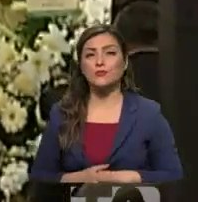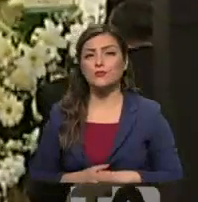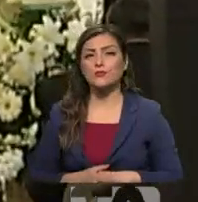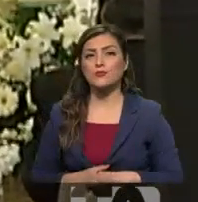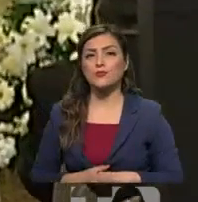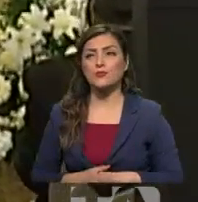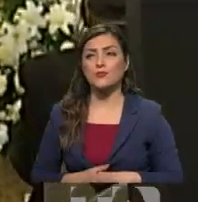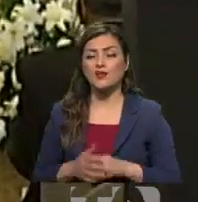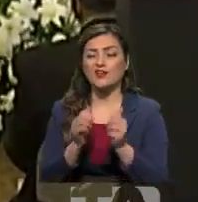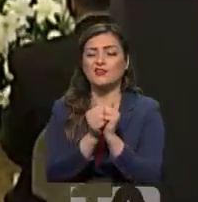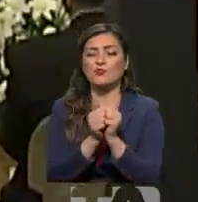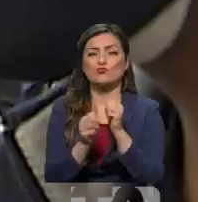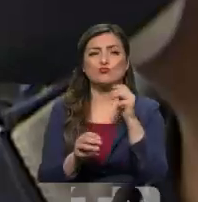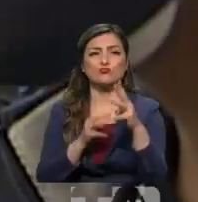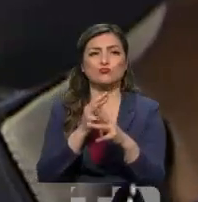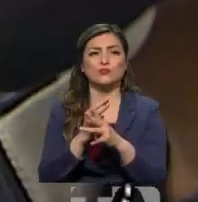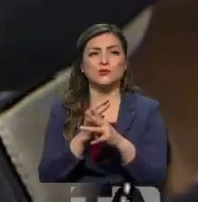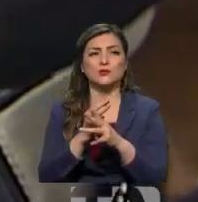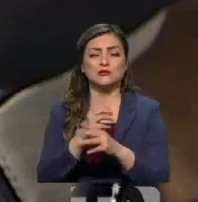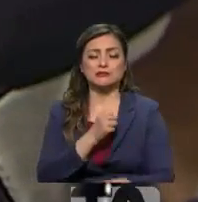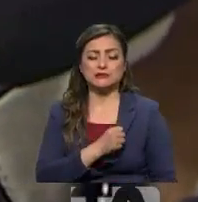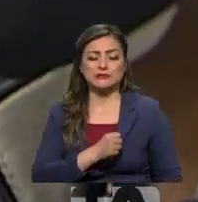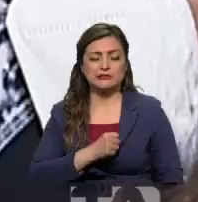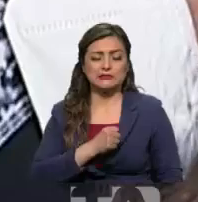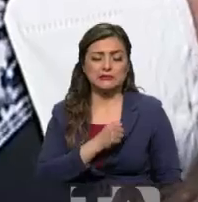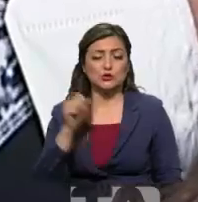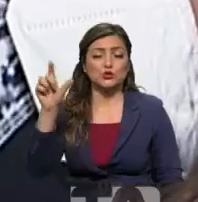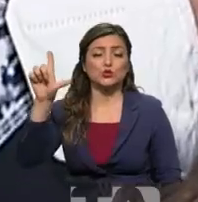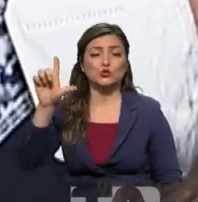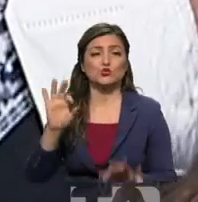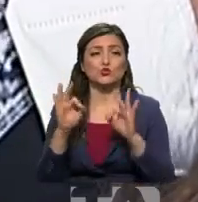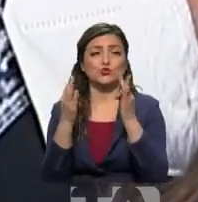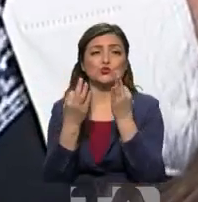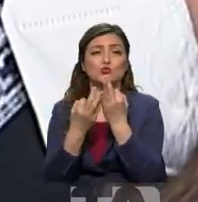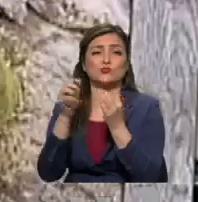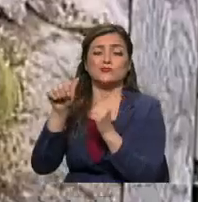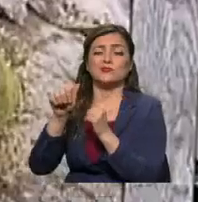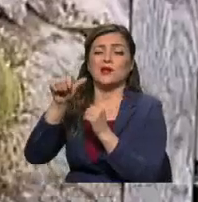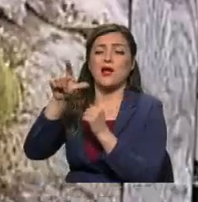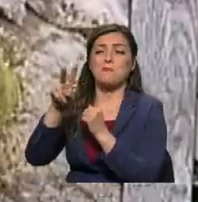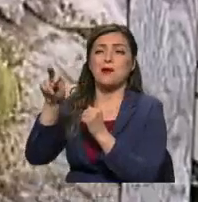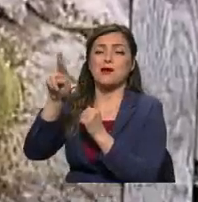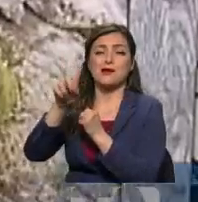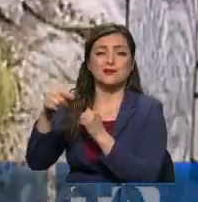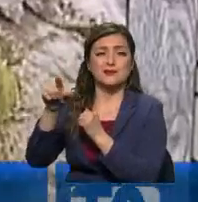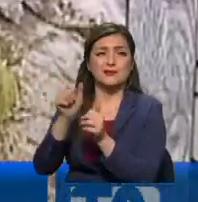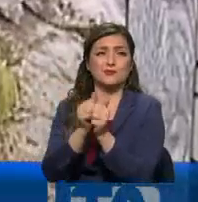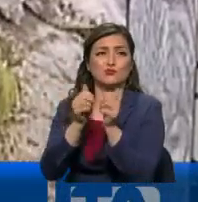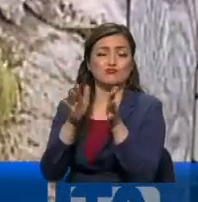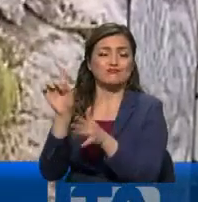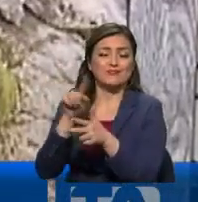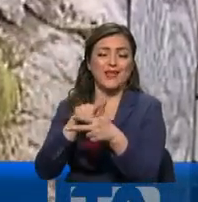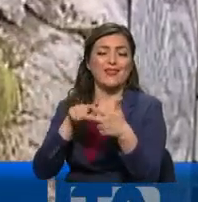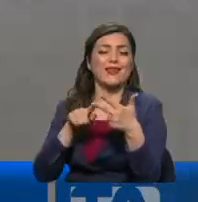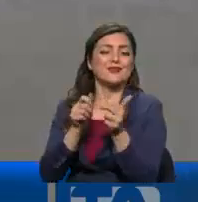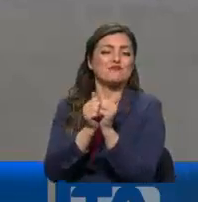El mundo del deporte está de luto. Así se despidió este lunes la familia de Mauricio Álvarez, el deportista de triatlón de